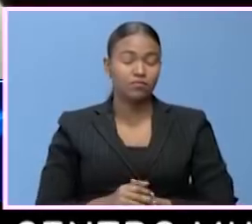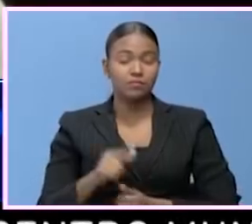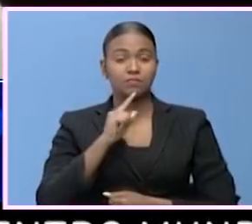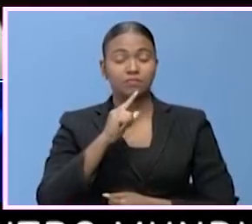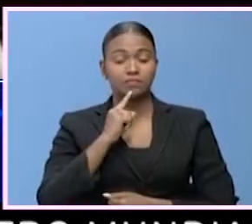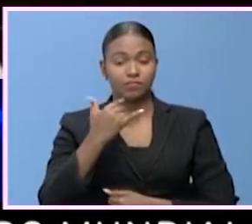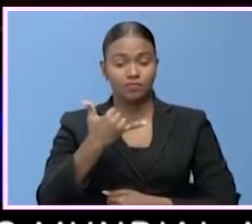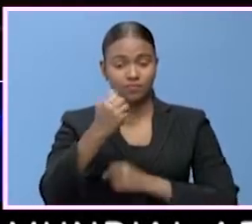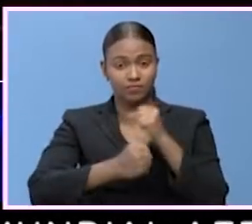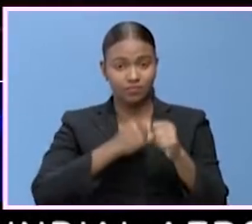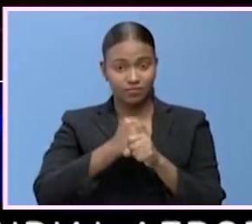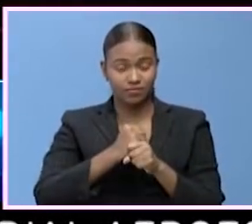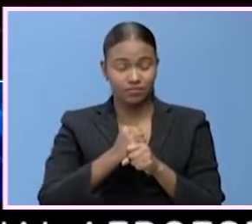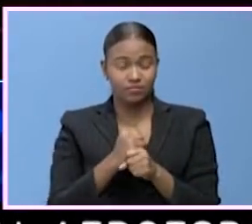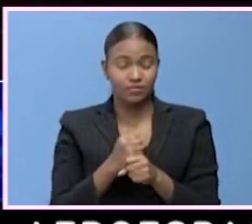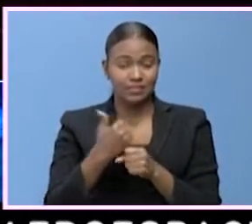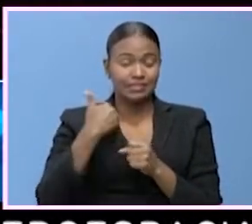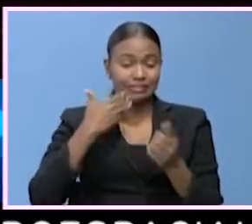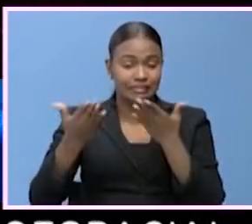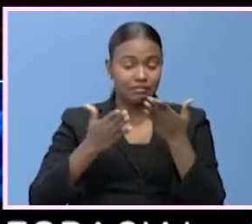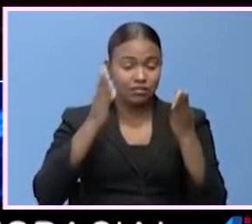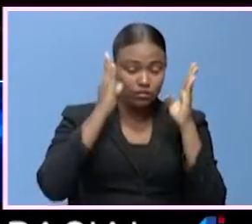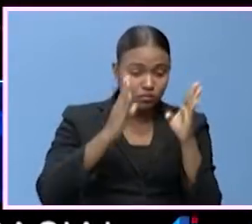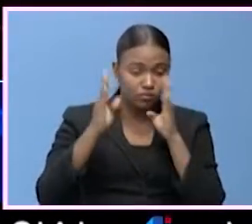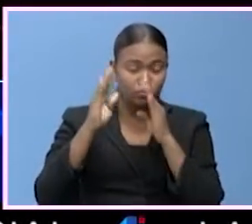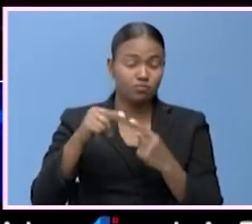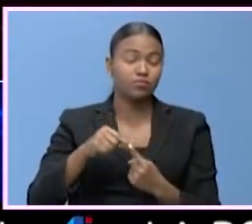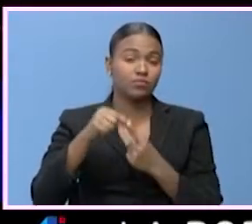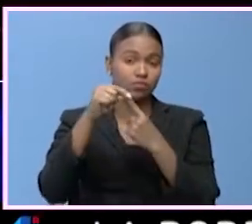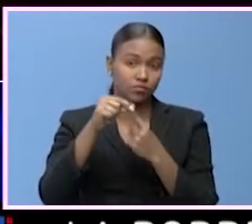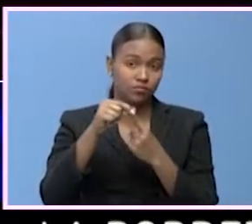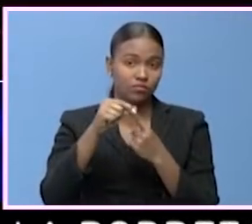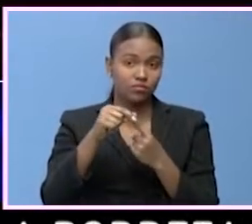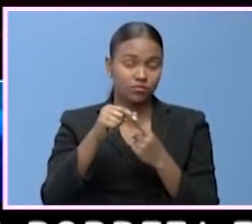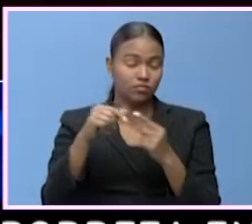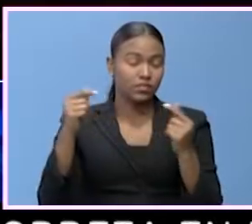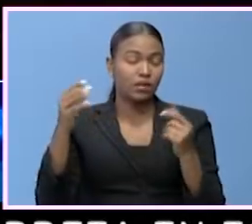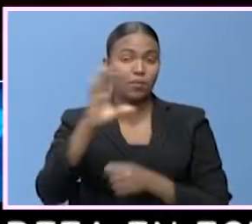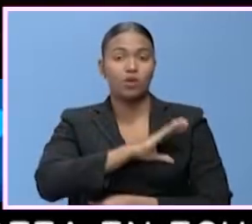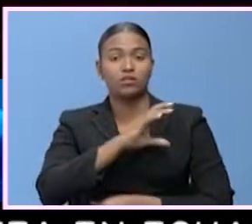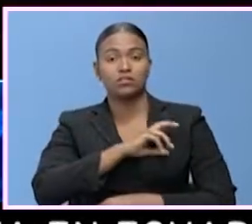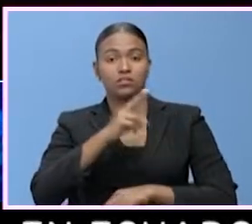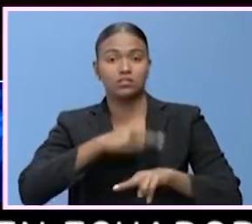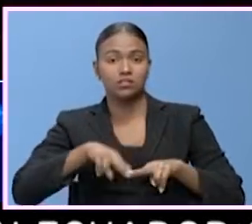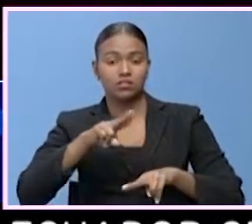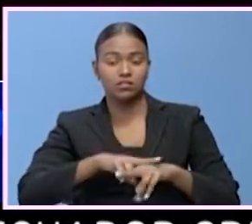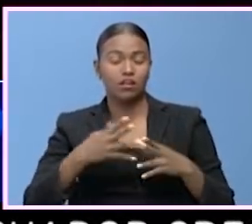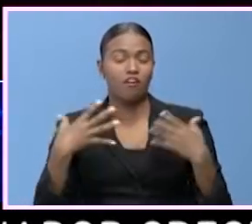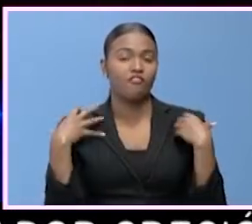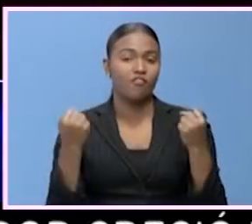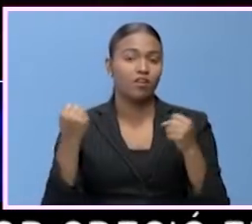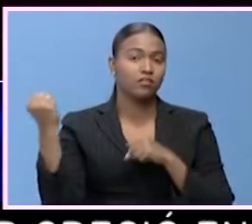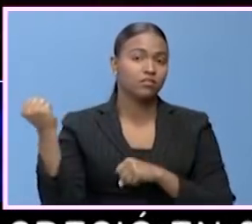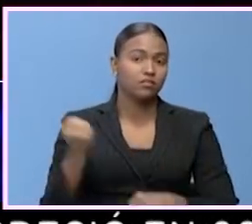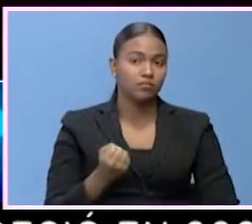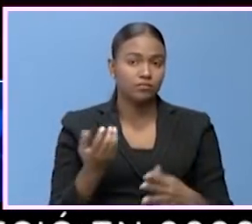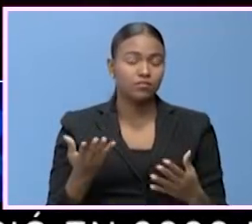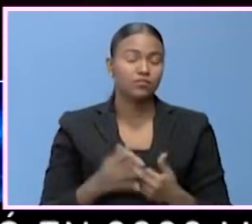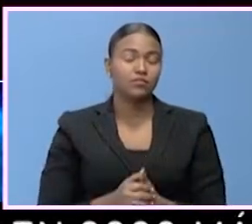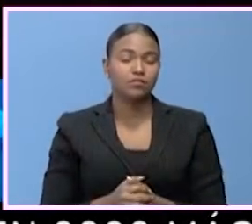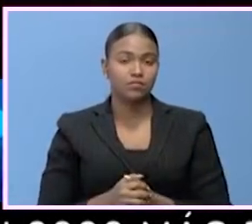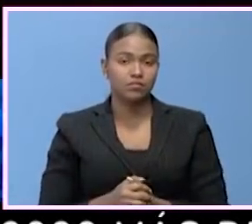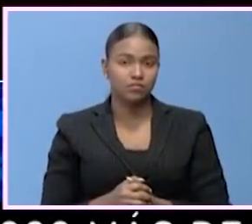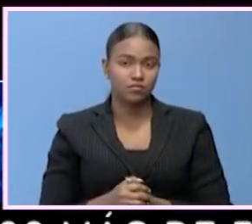un servicio destacado, Policía Nacional, las Fuerzas Armadas,